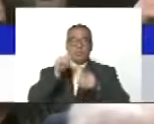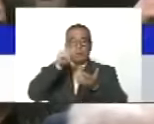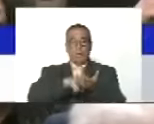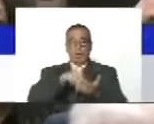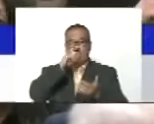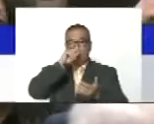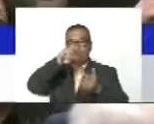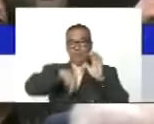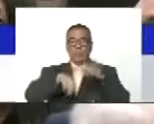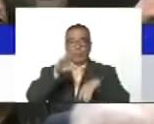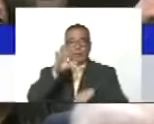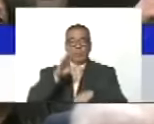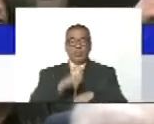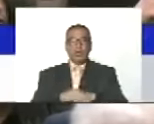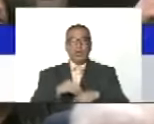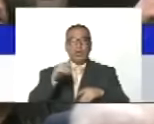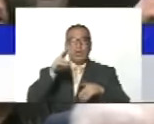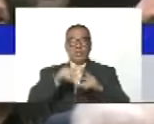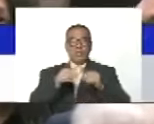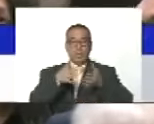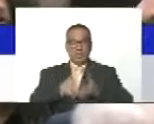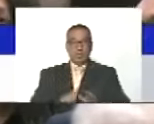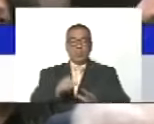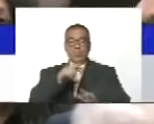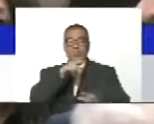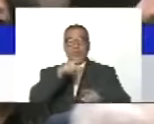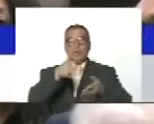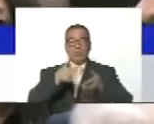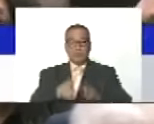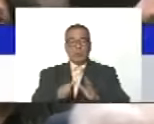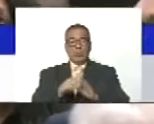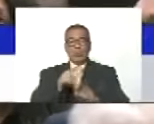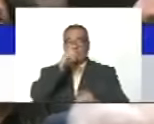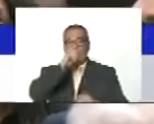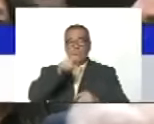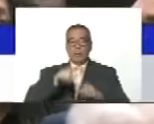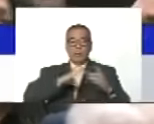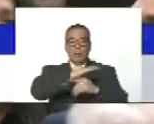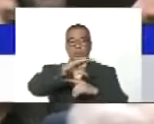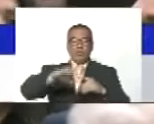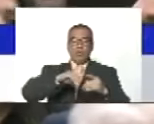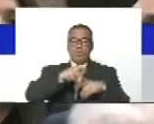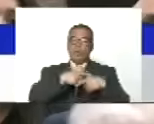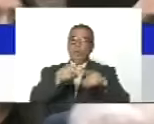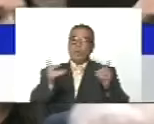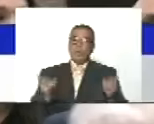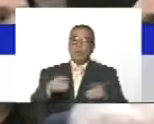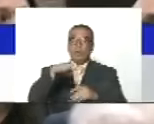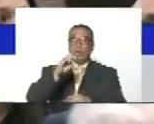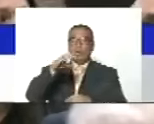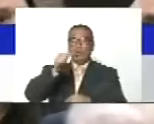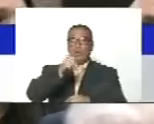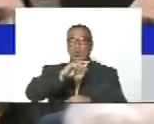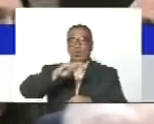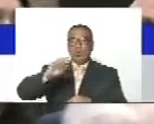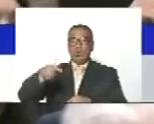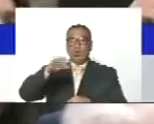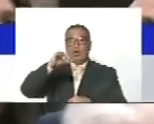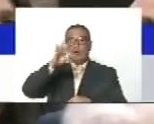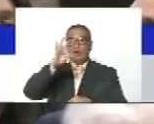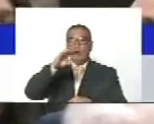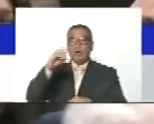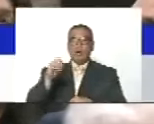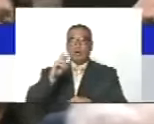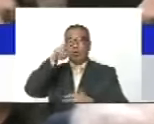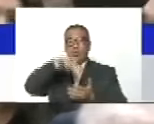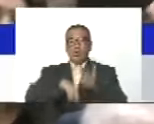año 2015, centenario de su nacimiento, como el año de la cultura popular César Rengifo. Y